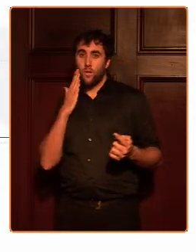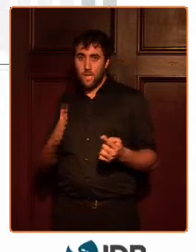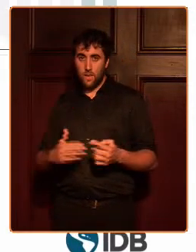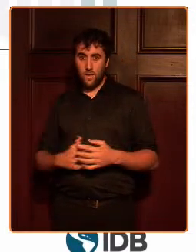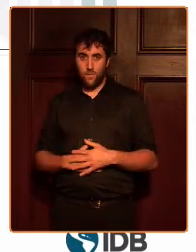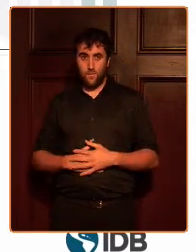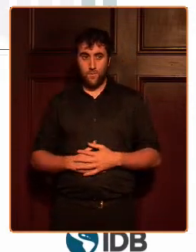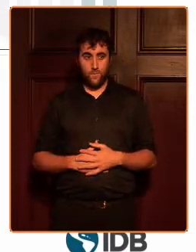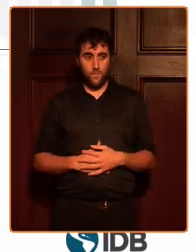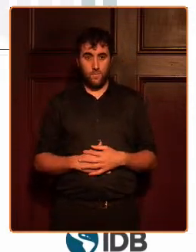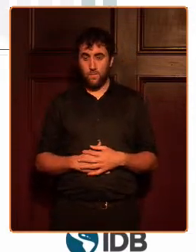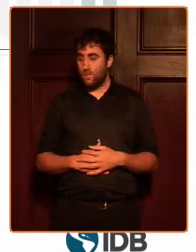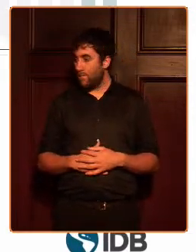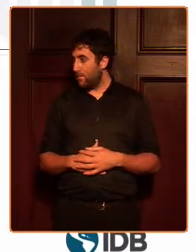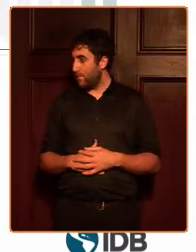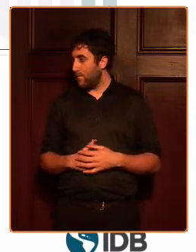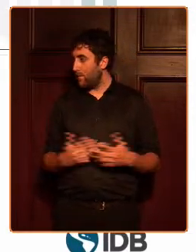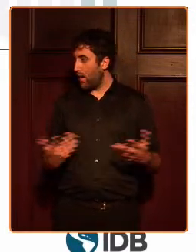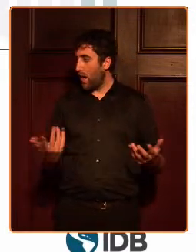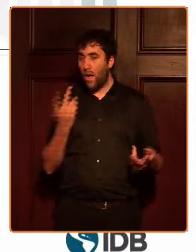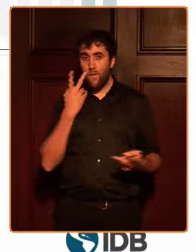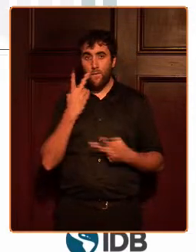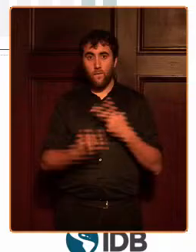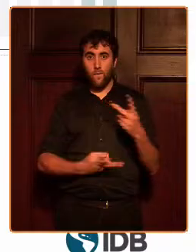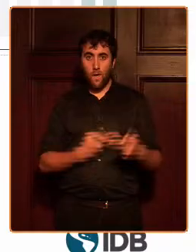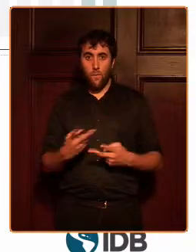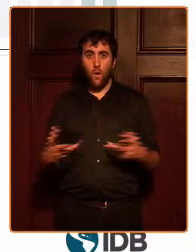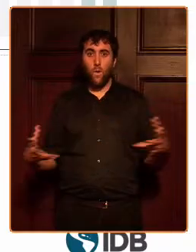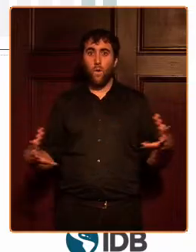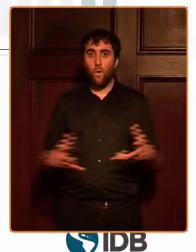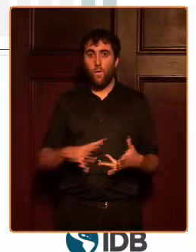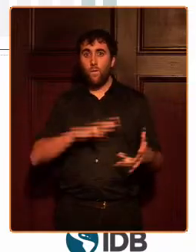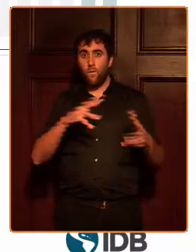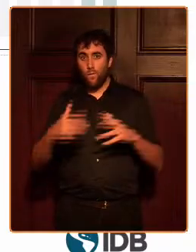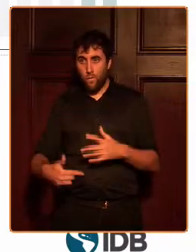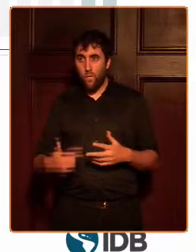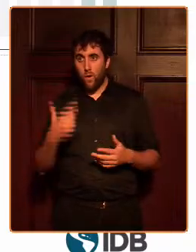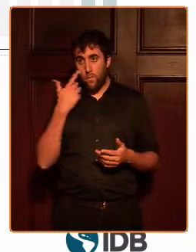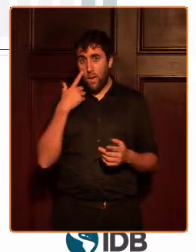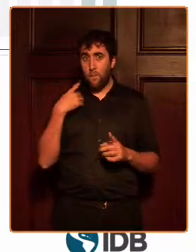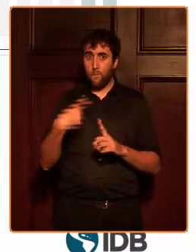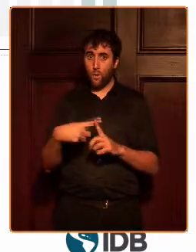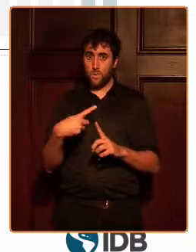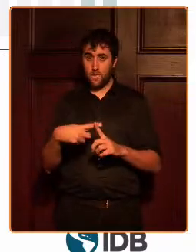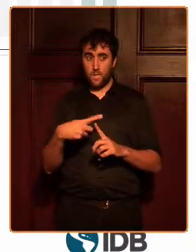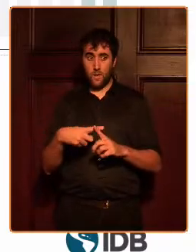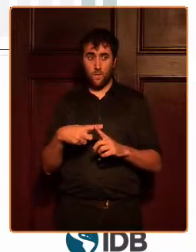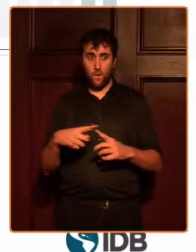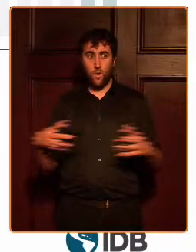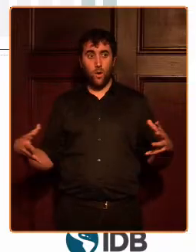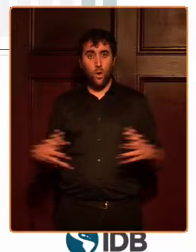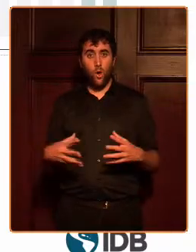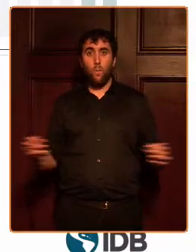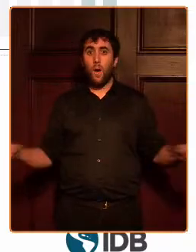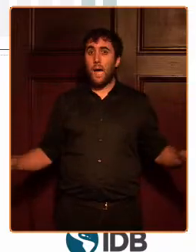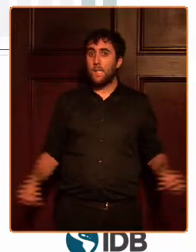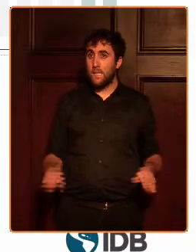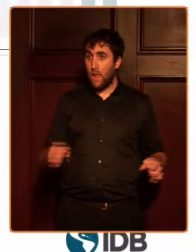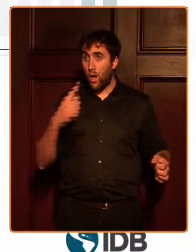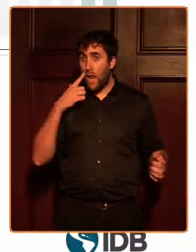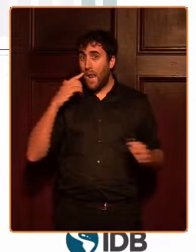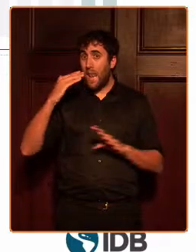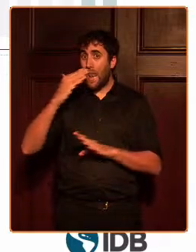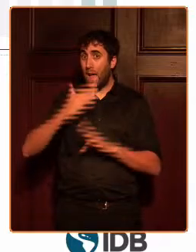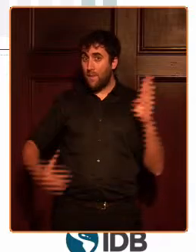Y lo que vemos aquí es absolutamente alentador. una gran oportunidad, porque la mitad de